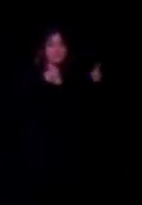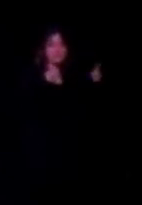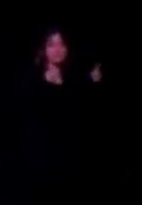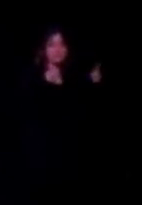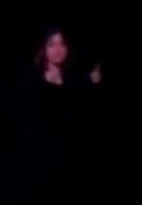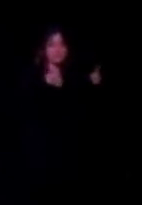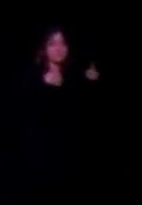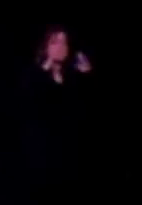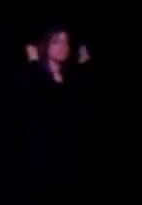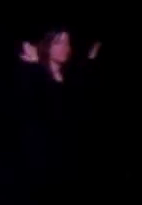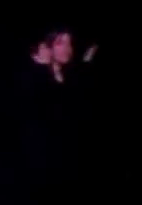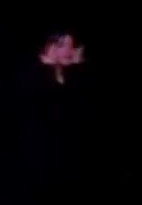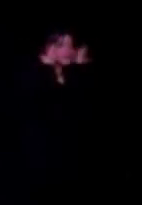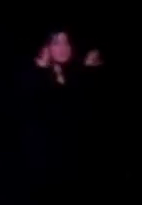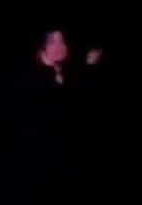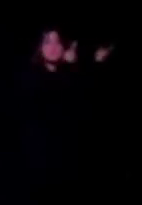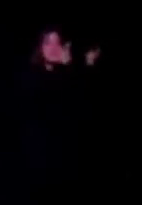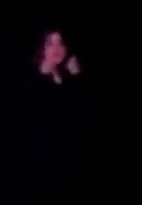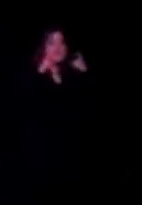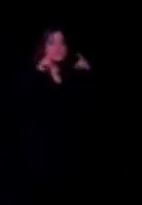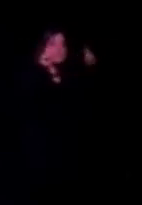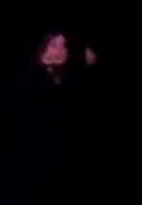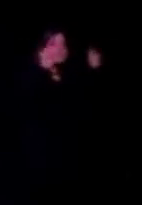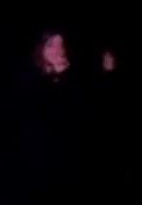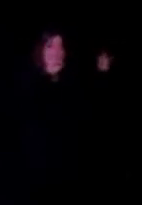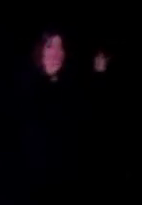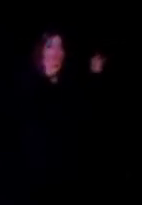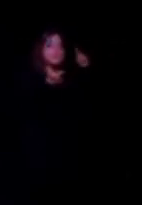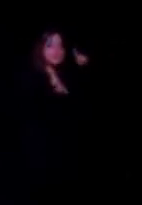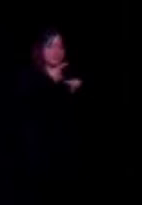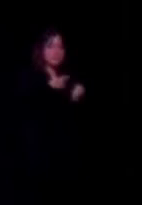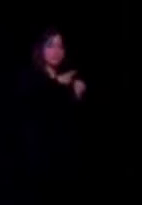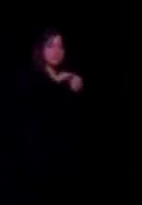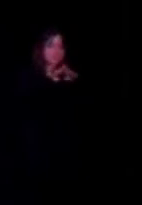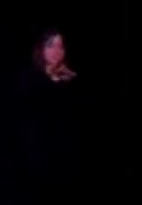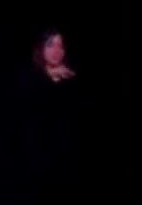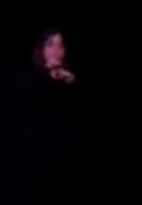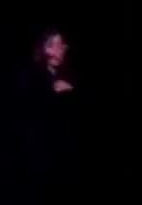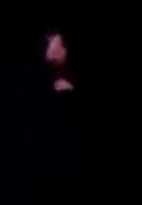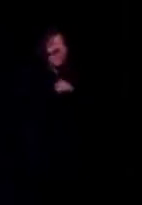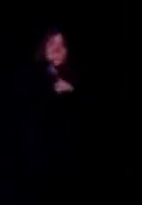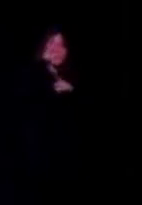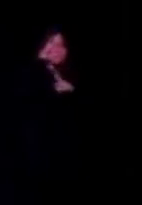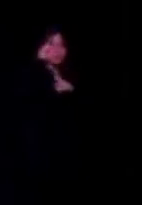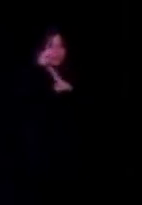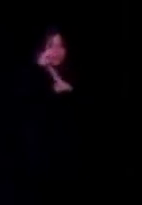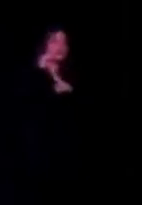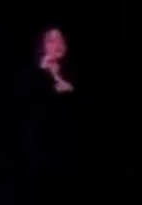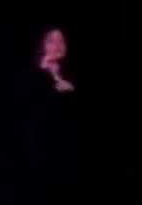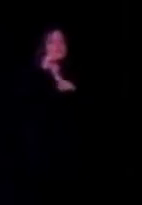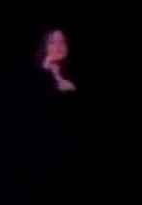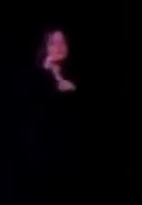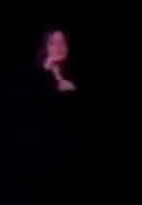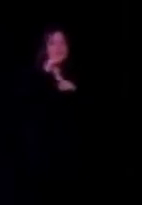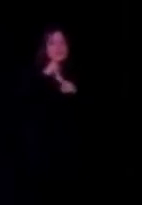una conferencia sobre las necesidades educativas especiales va desarrollándose por parte de la unesco desde el punto de